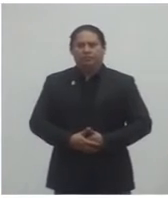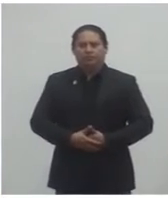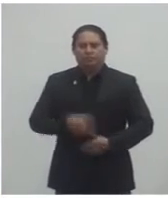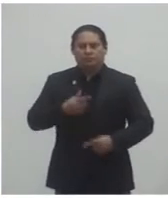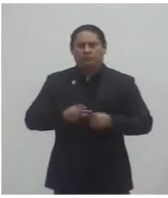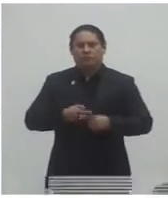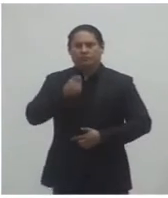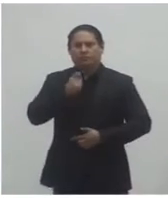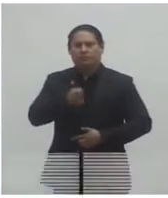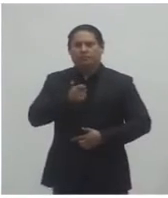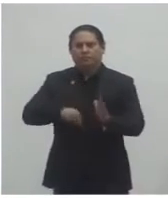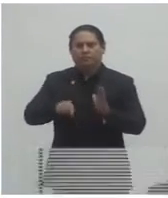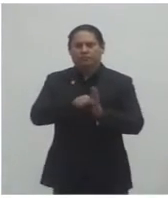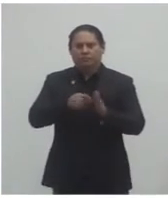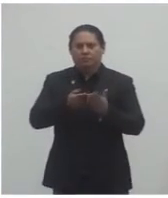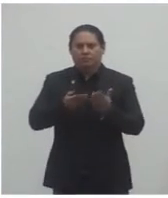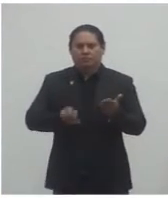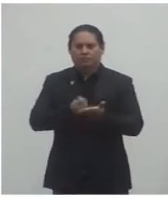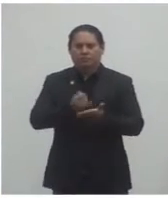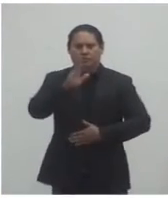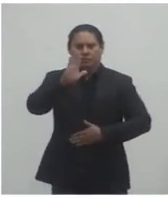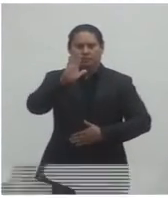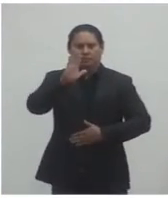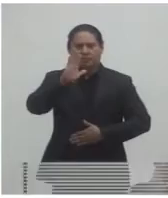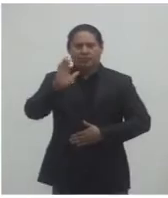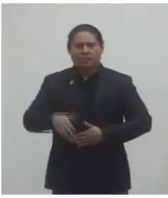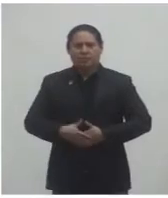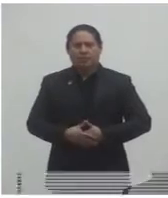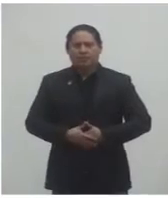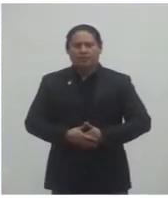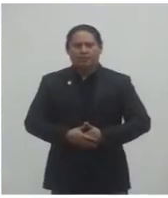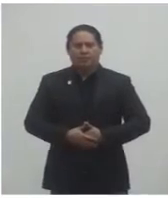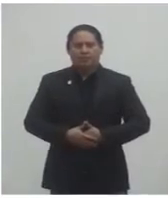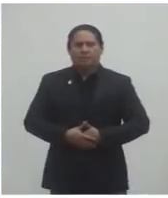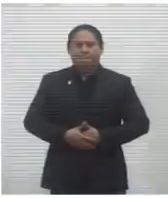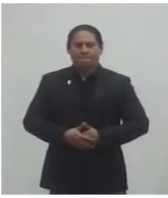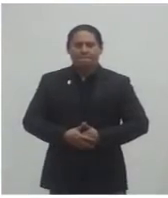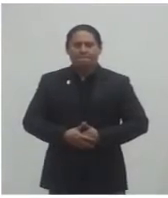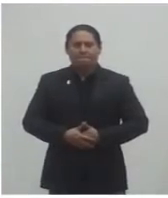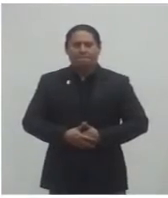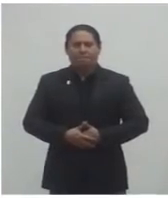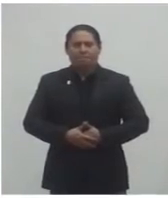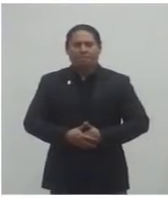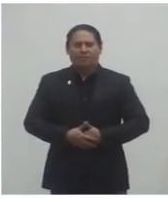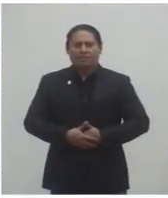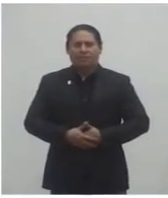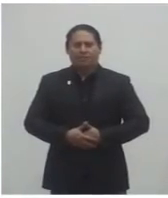Los que estén por la negativa, sírvanse levantando la mano.